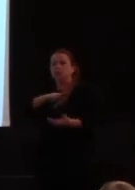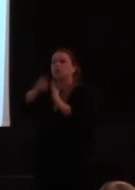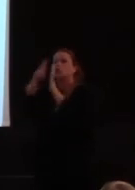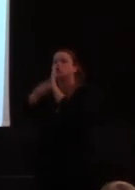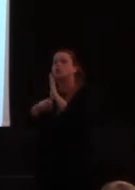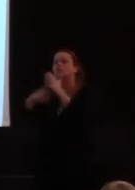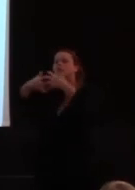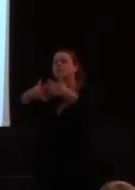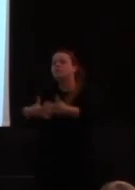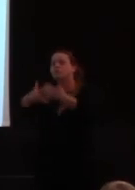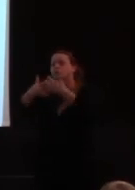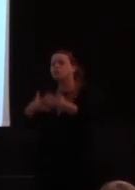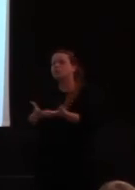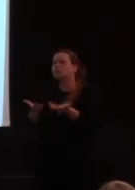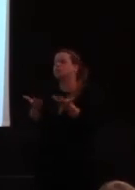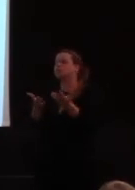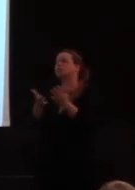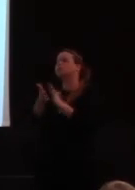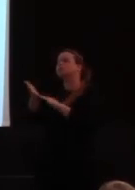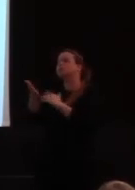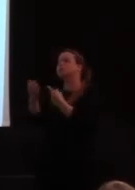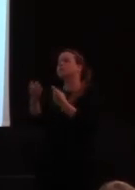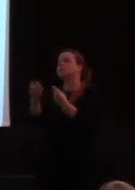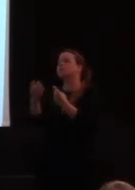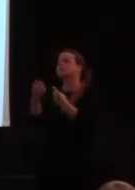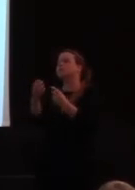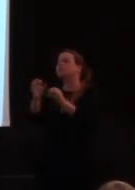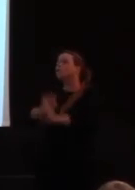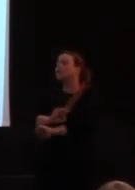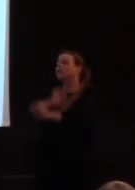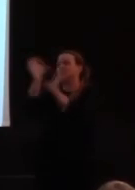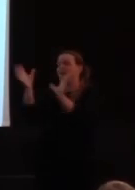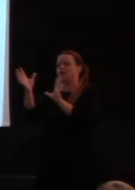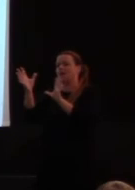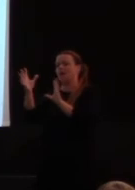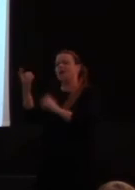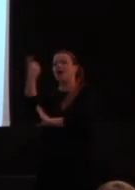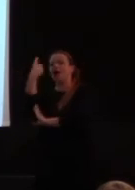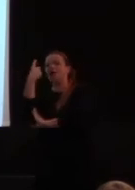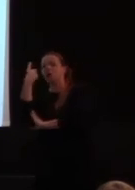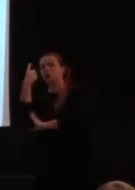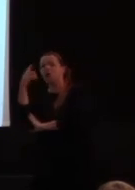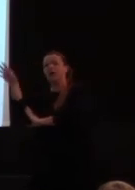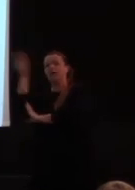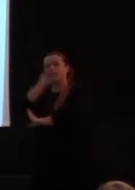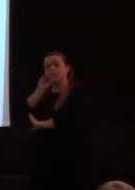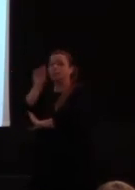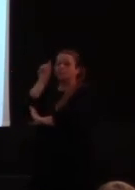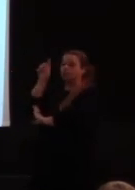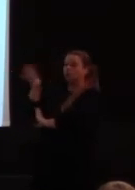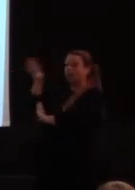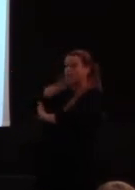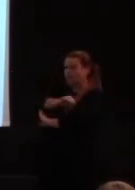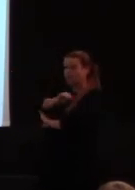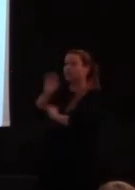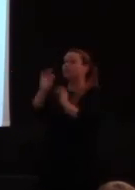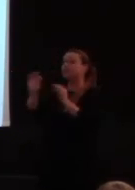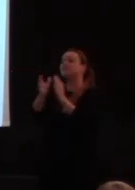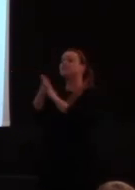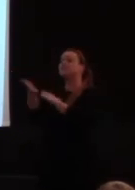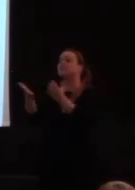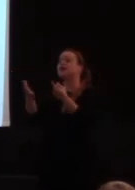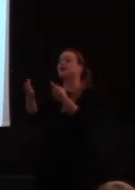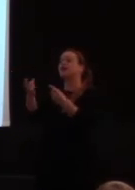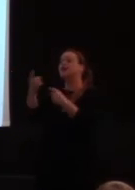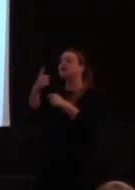quedar claramente definidas. No muchas, pero claras y siempre, ¿eh? Intentar que aquello que nosotros decimos